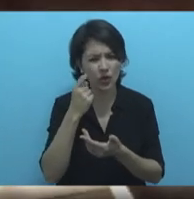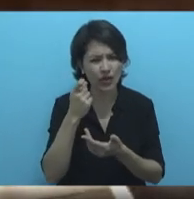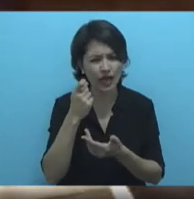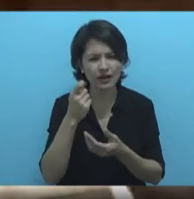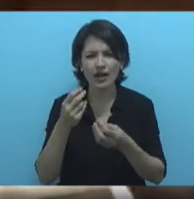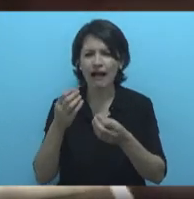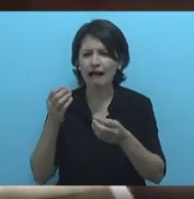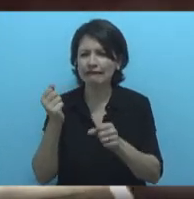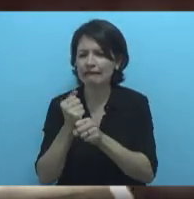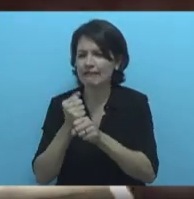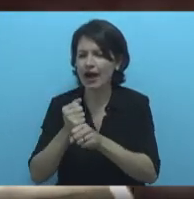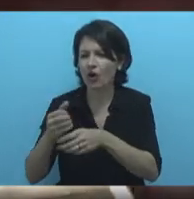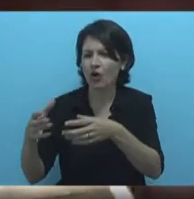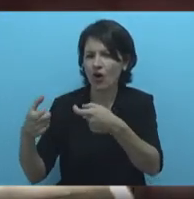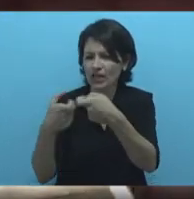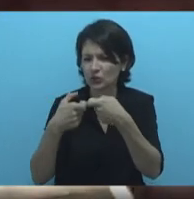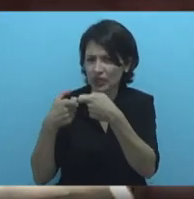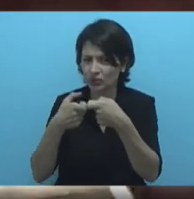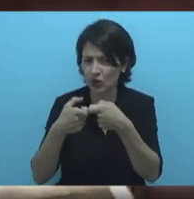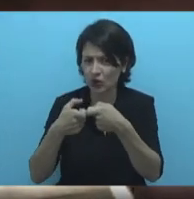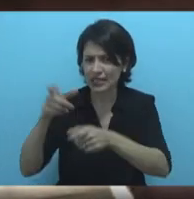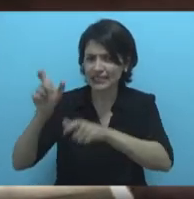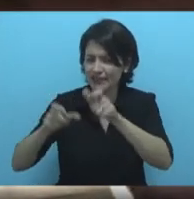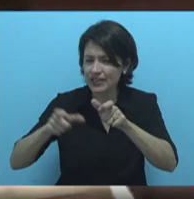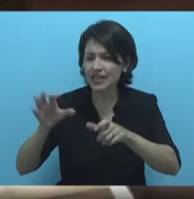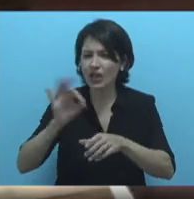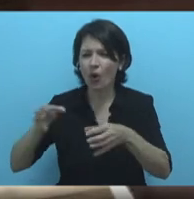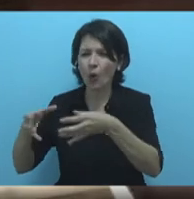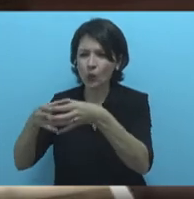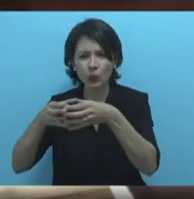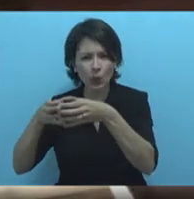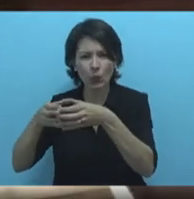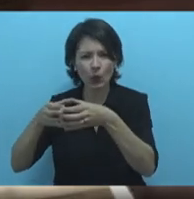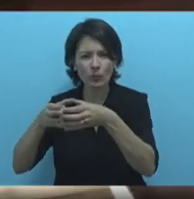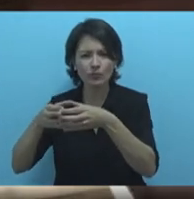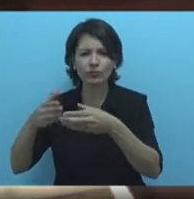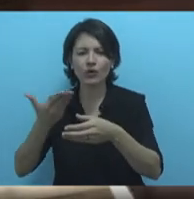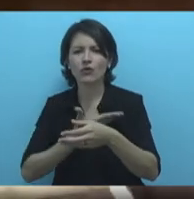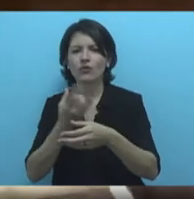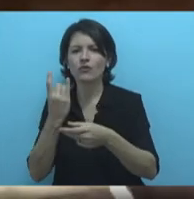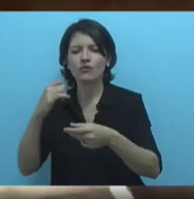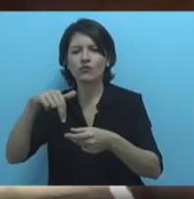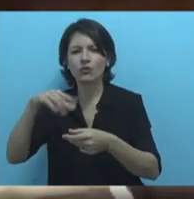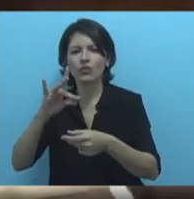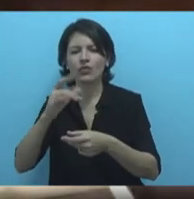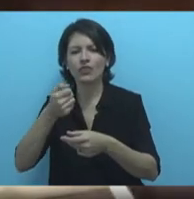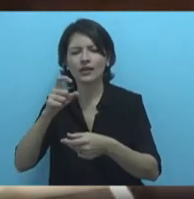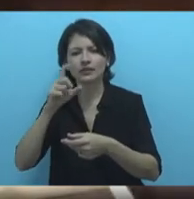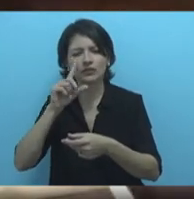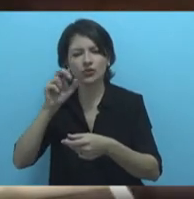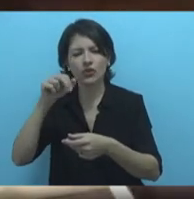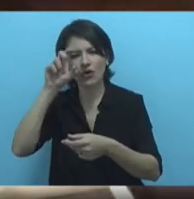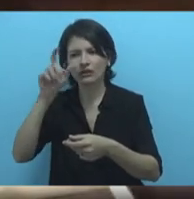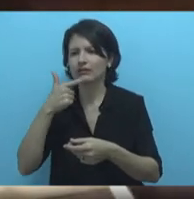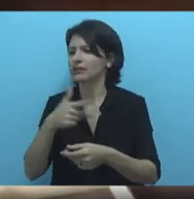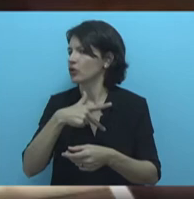de las asociaciones y asociaciones civiles y fundaciones que están regulados expresamente por el código marcial la tarea que